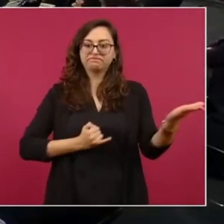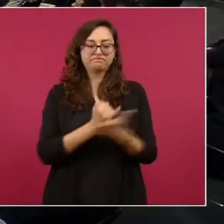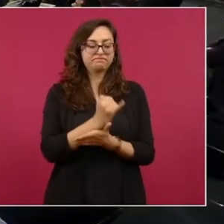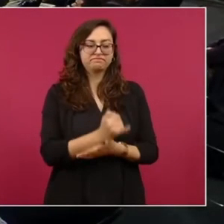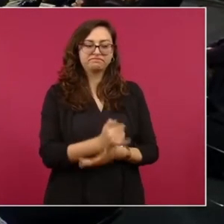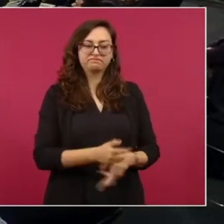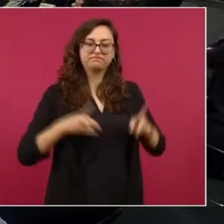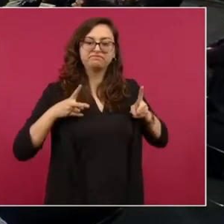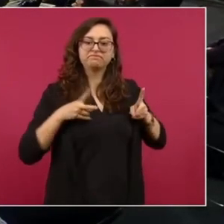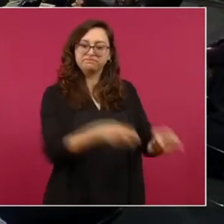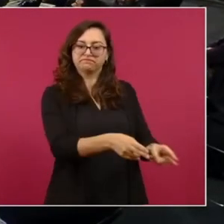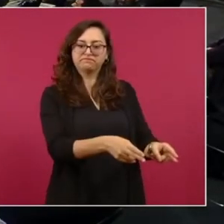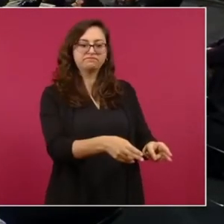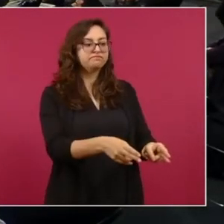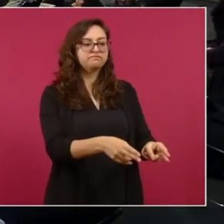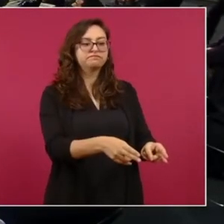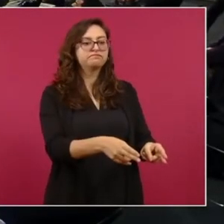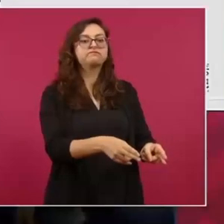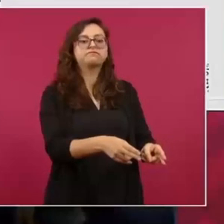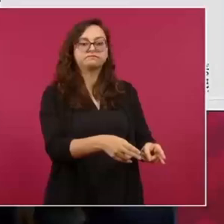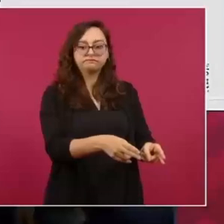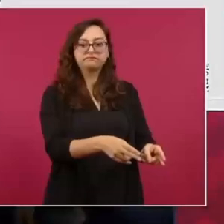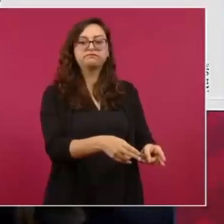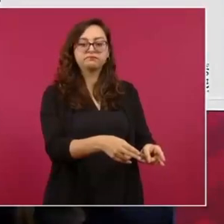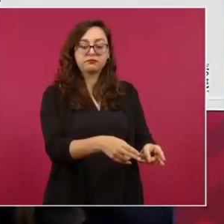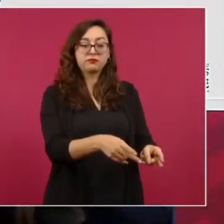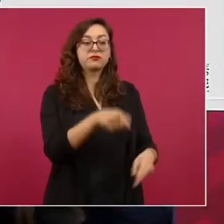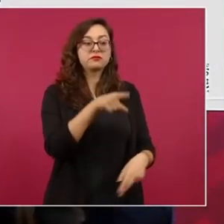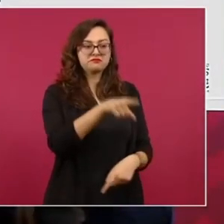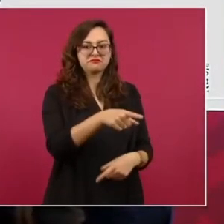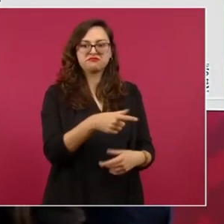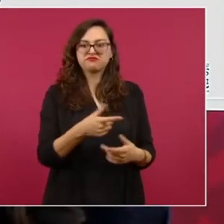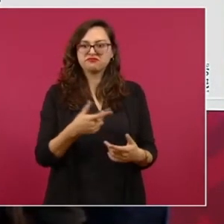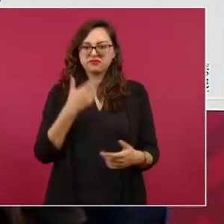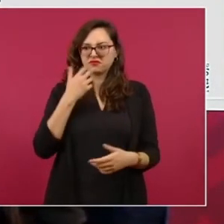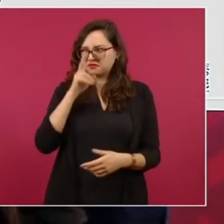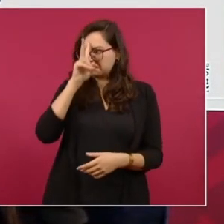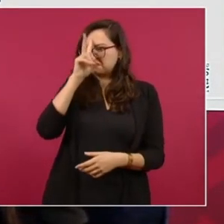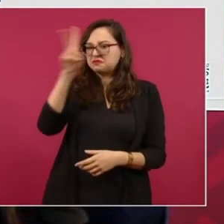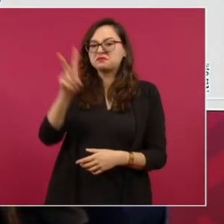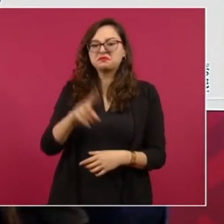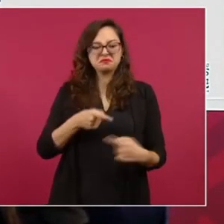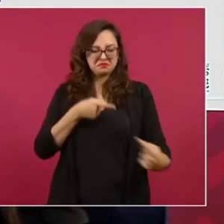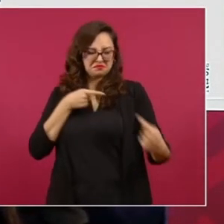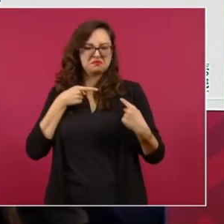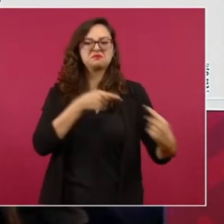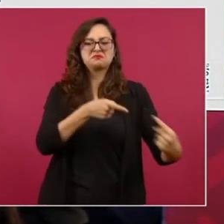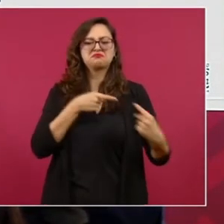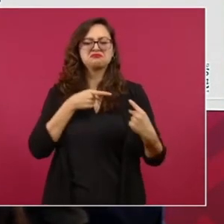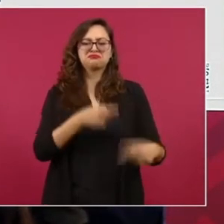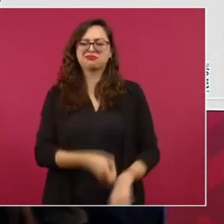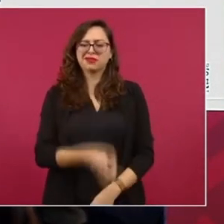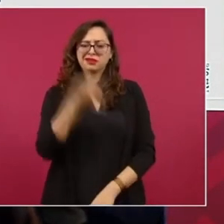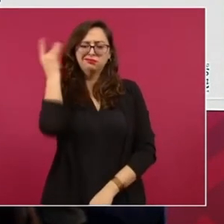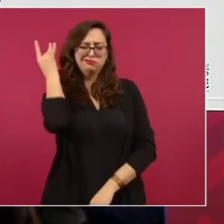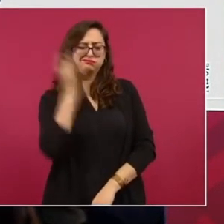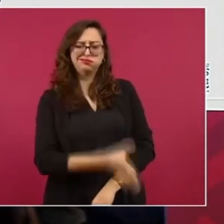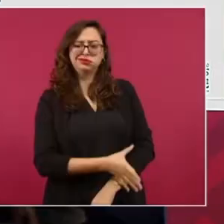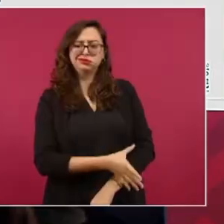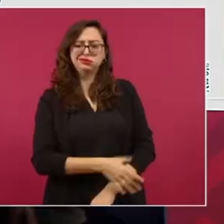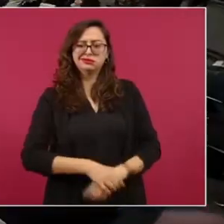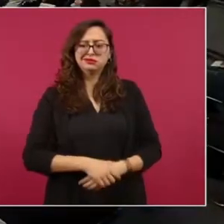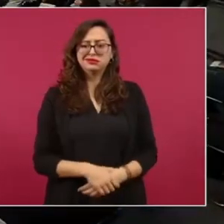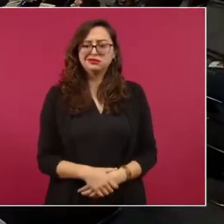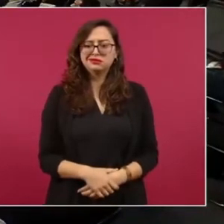no hubiese salido. Quisieron jugar a las vencidas, no pudieron. Y